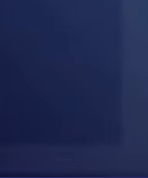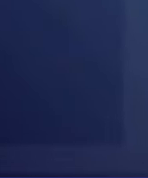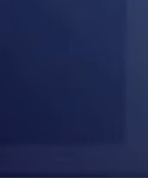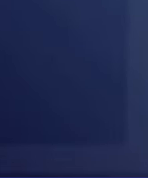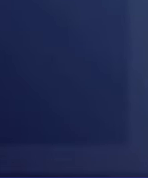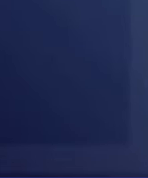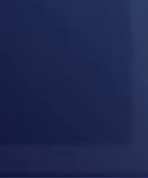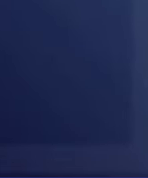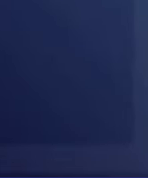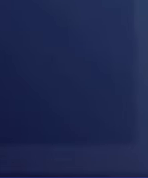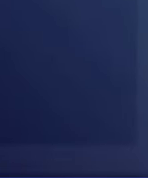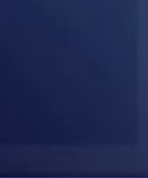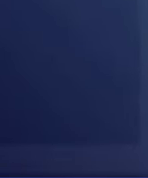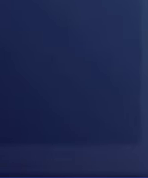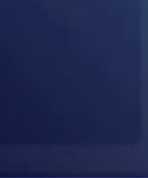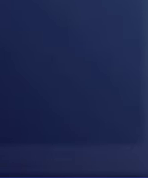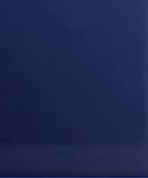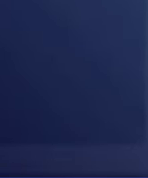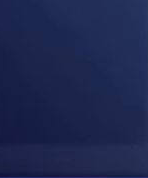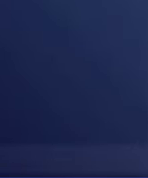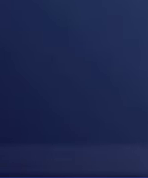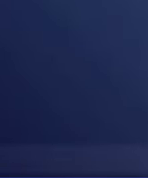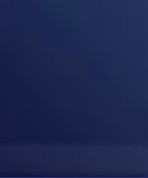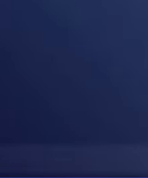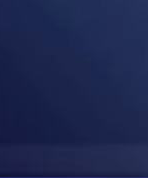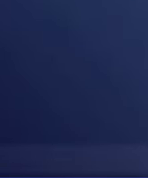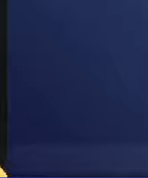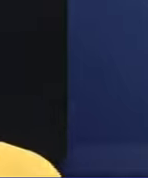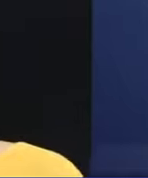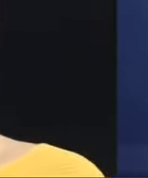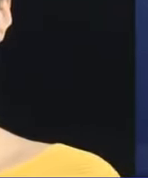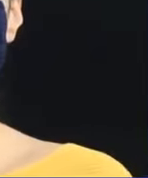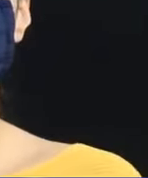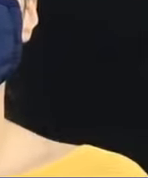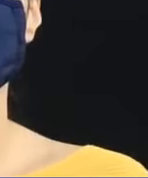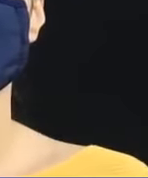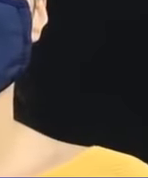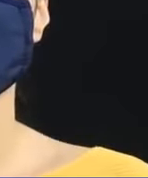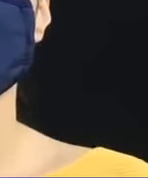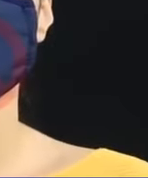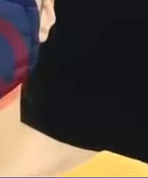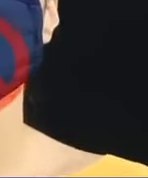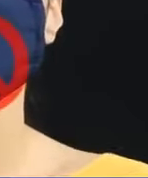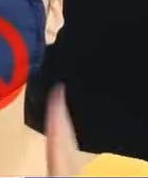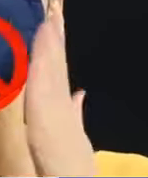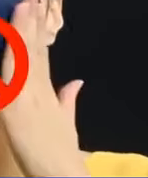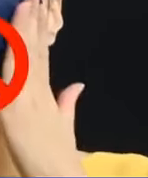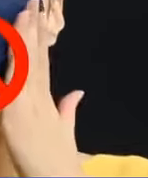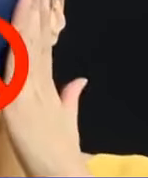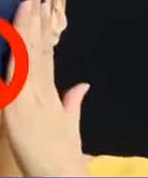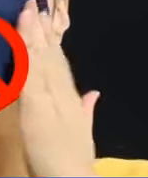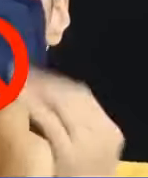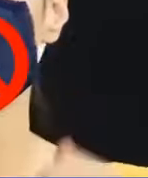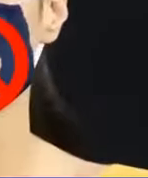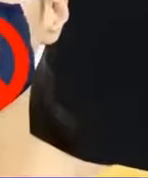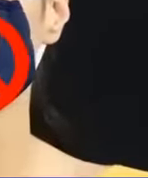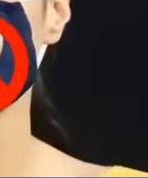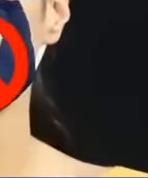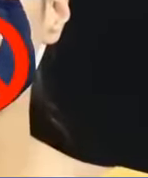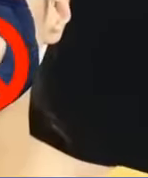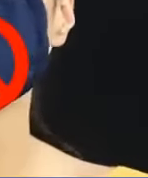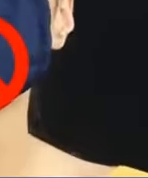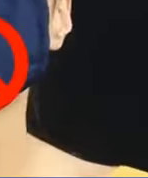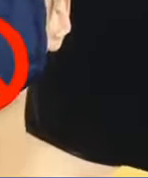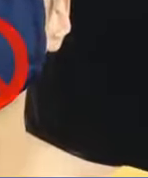Asegure cubrir la nariz, la boca y la barbilla. Paso 5. Evite tocarse la cara y la mascarilla mientras la